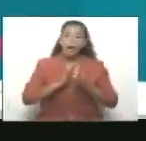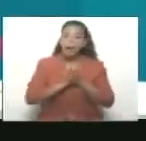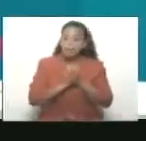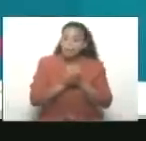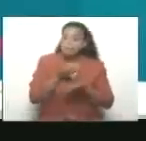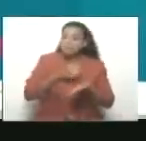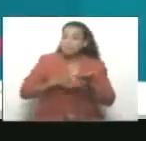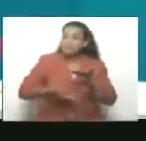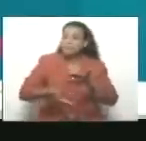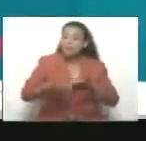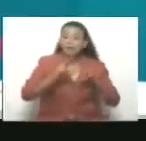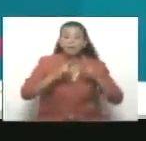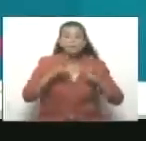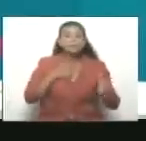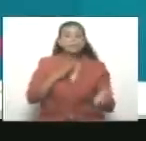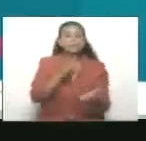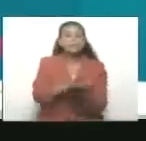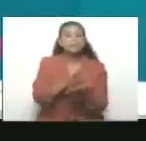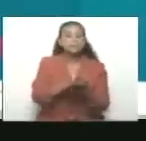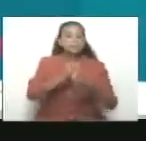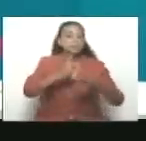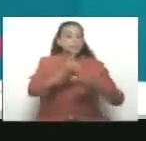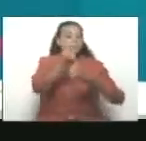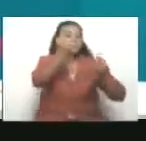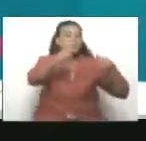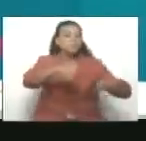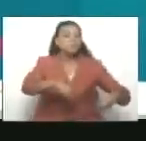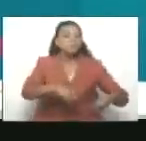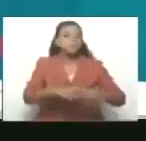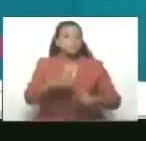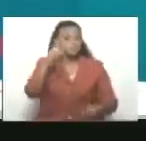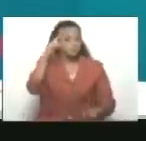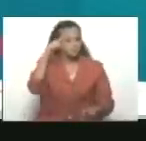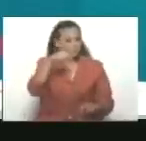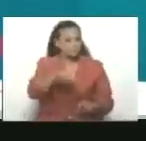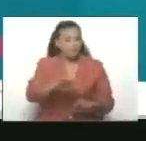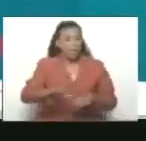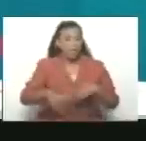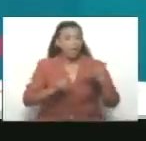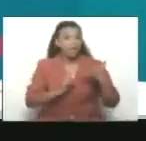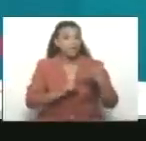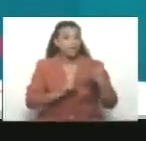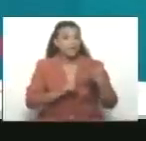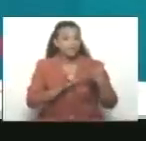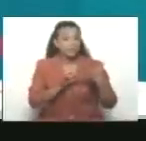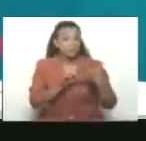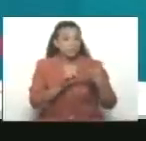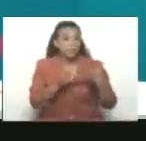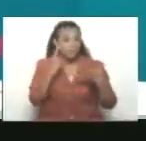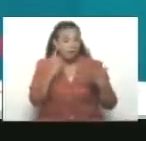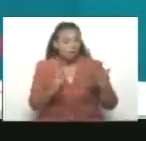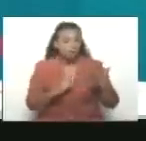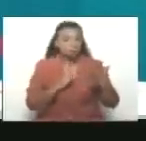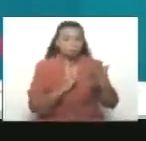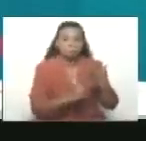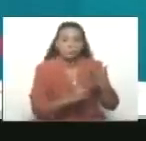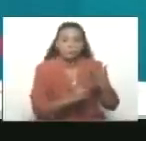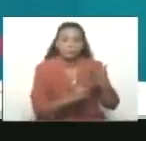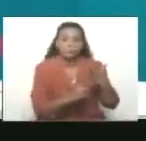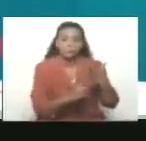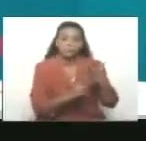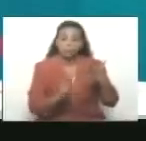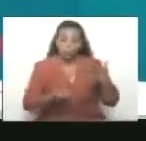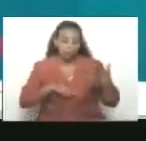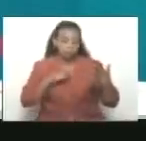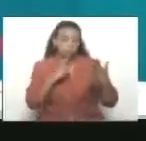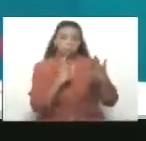amigable pacífica y en el sentido del quinto consenso me sumé con